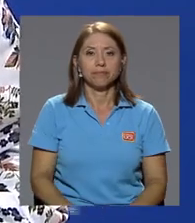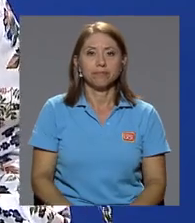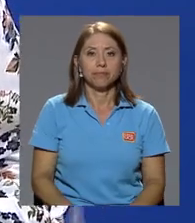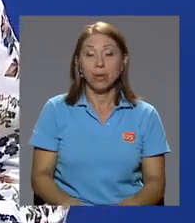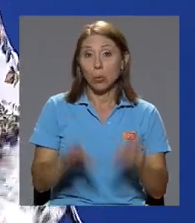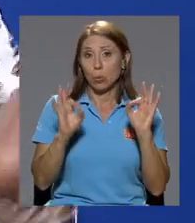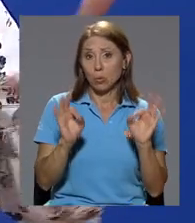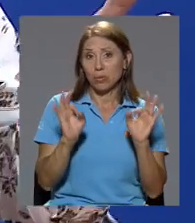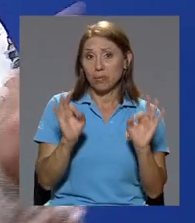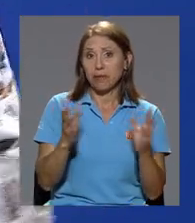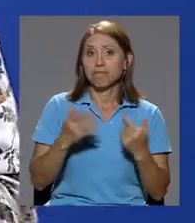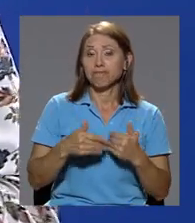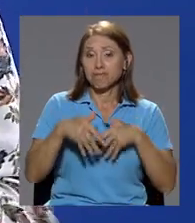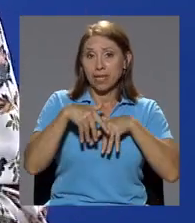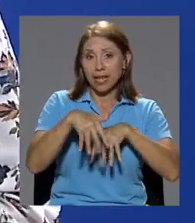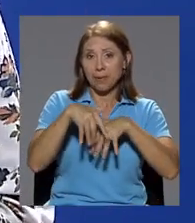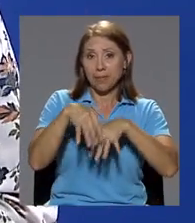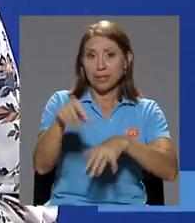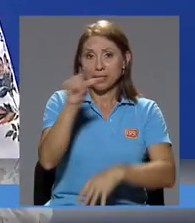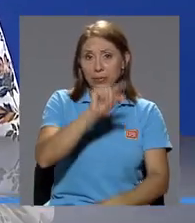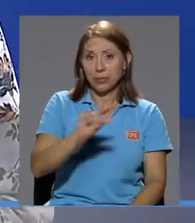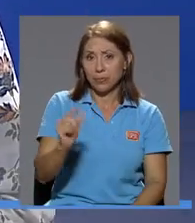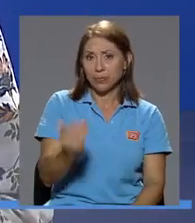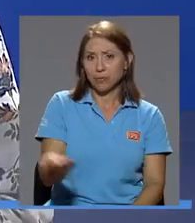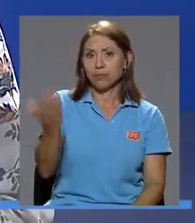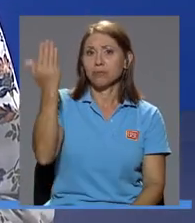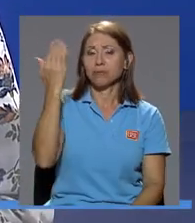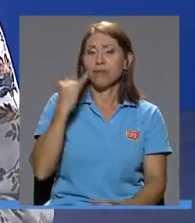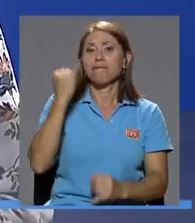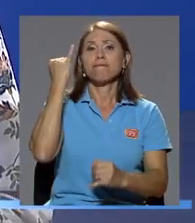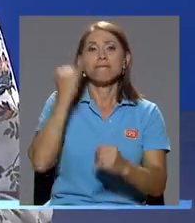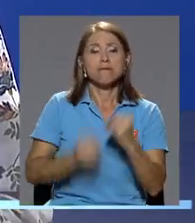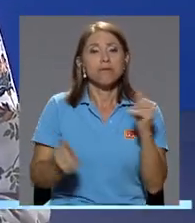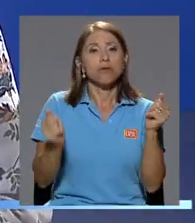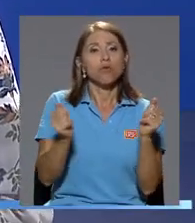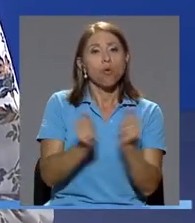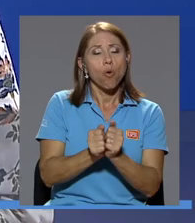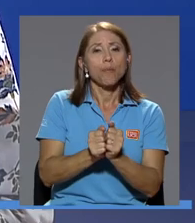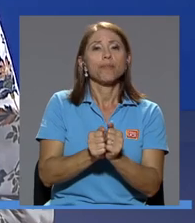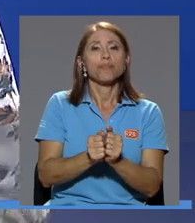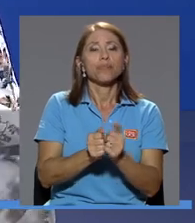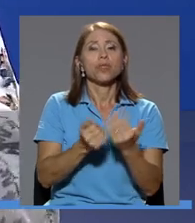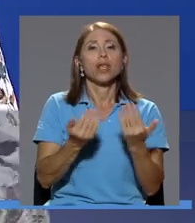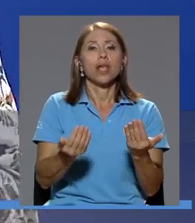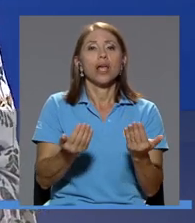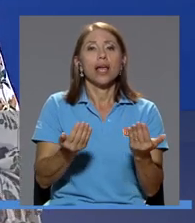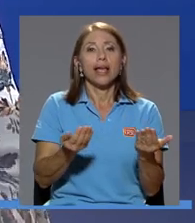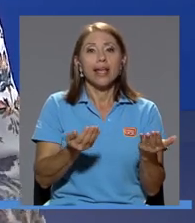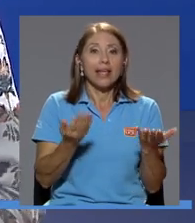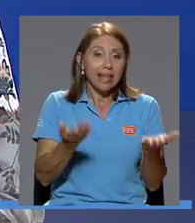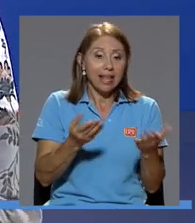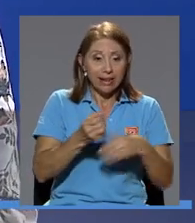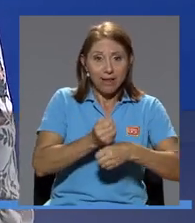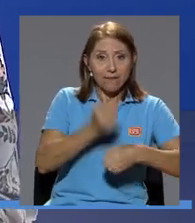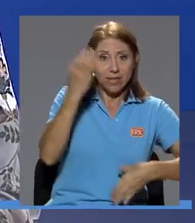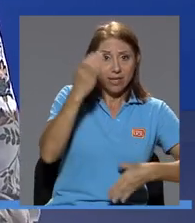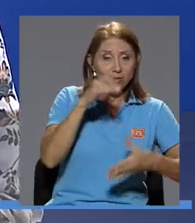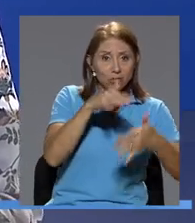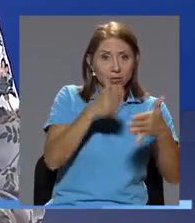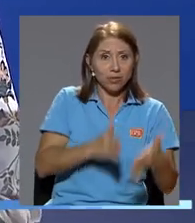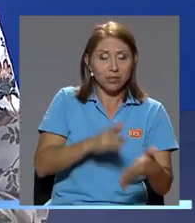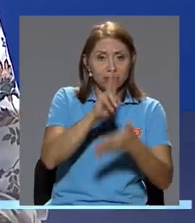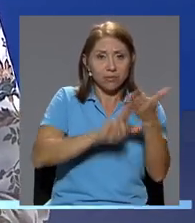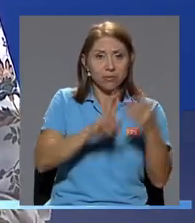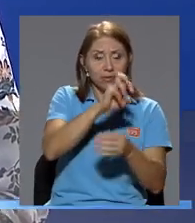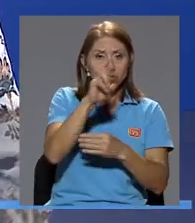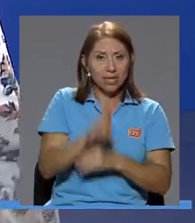muy bien y la marcha de la semana pasada pues finalizó también con la presentación por parte de la entrega por parte de la federación de estudiantes de